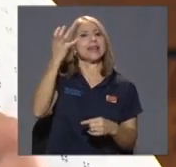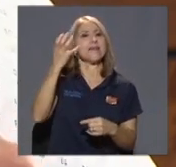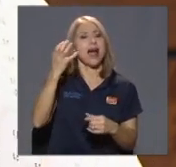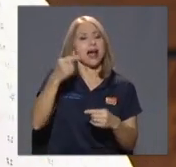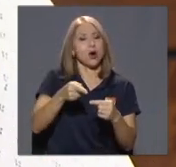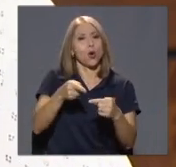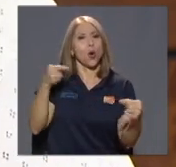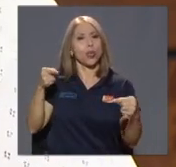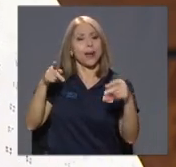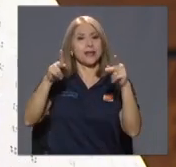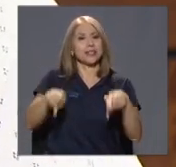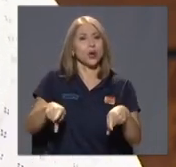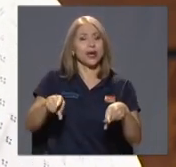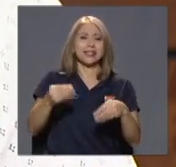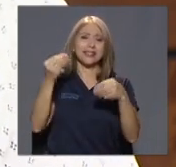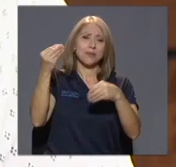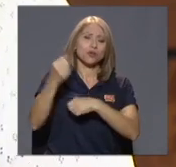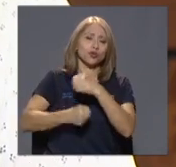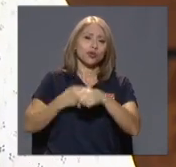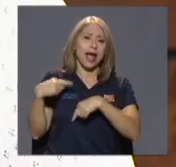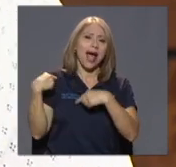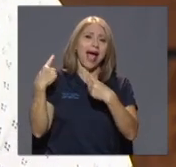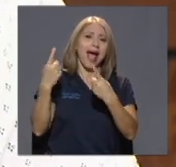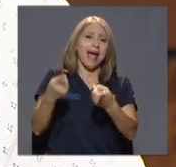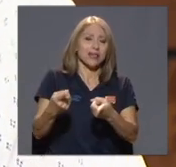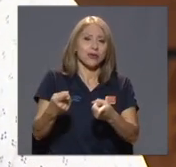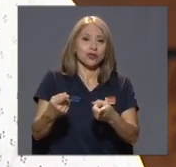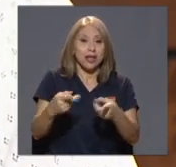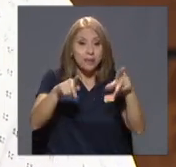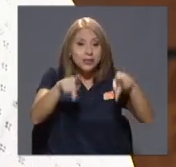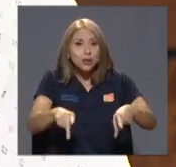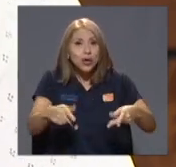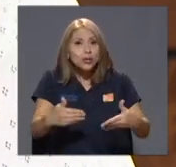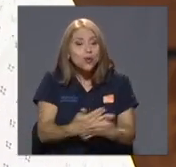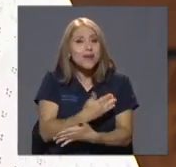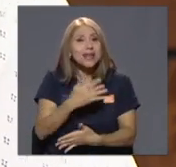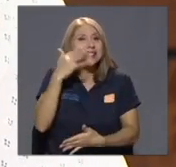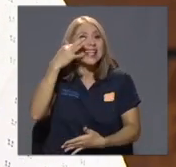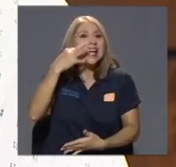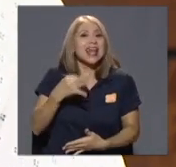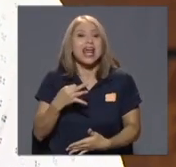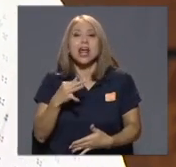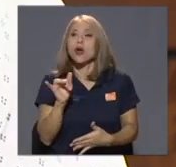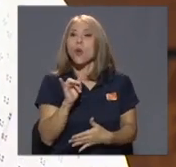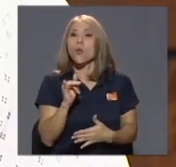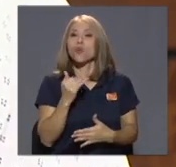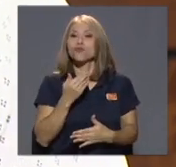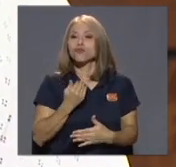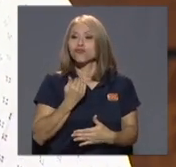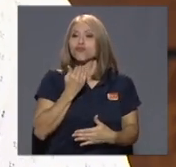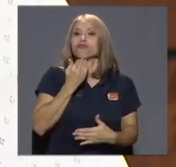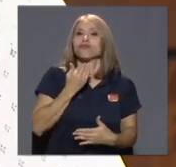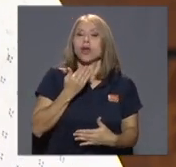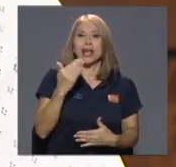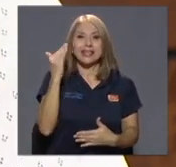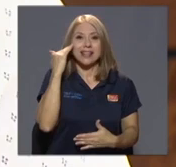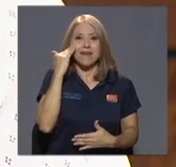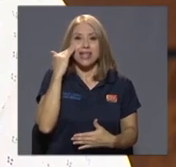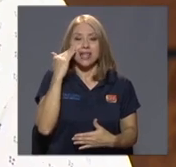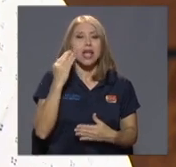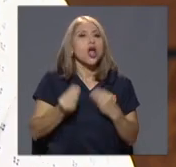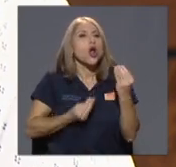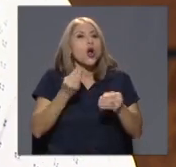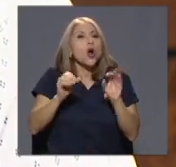creen los que saben, ¿no? Entonces, ¿cómo poder atomizar lo suficiente esa comunicación